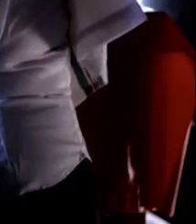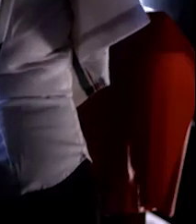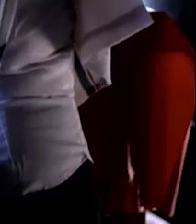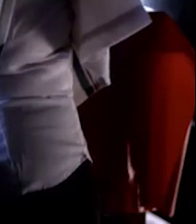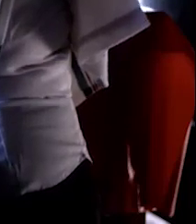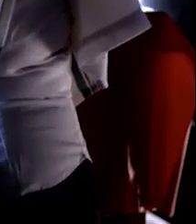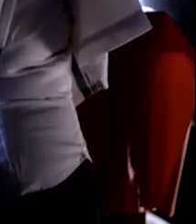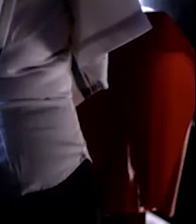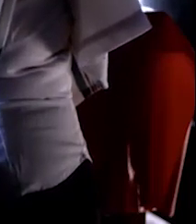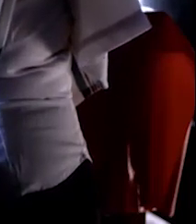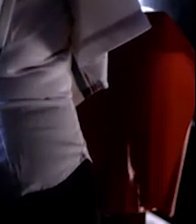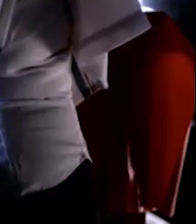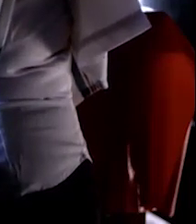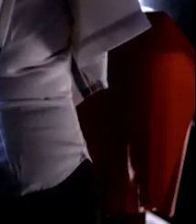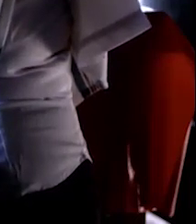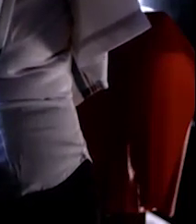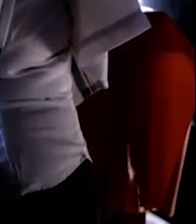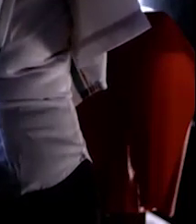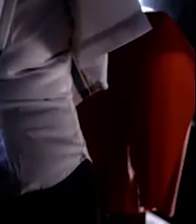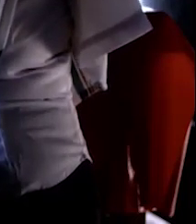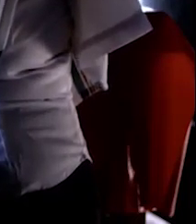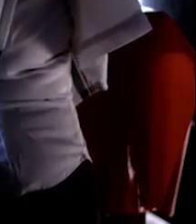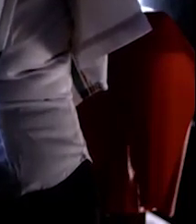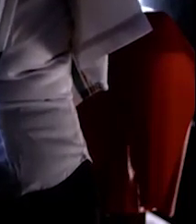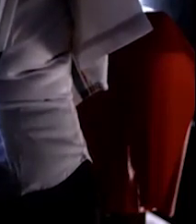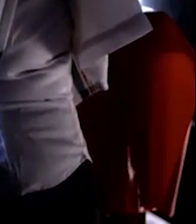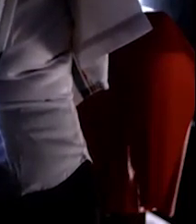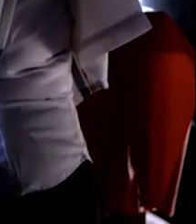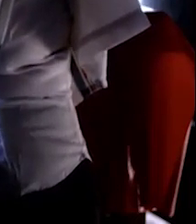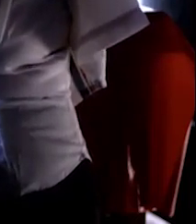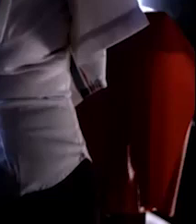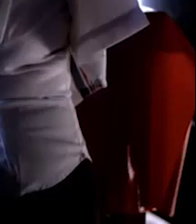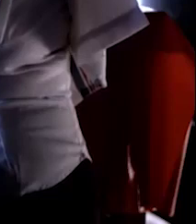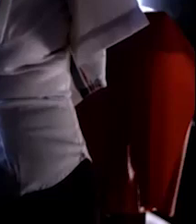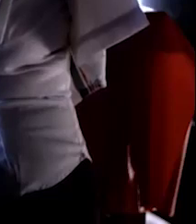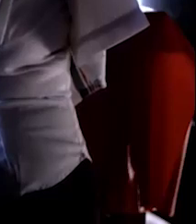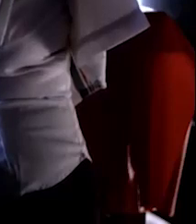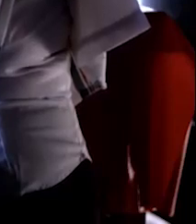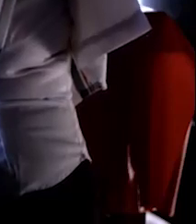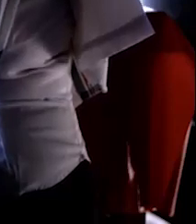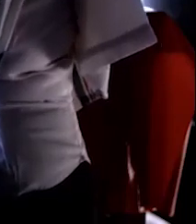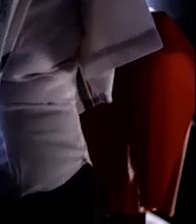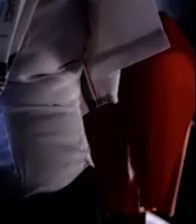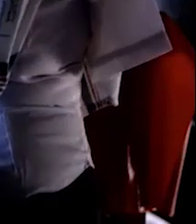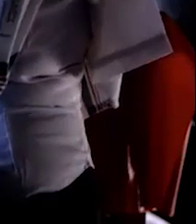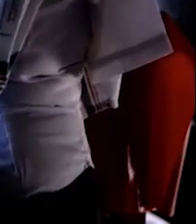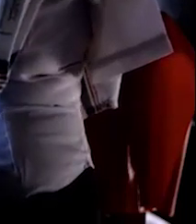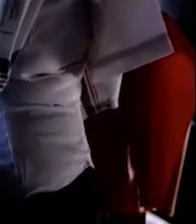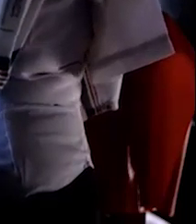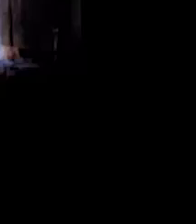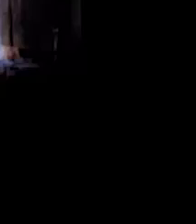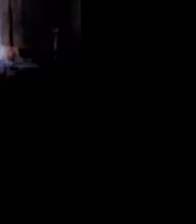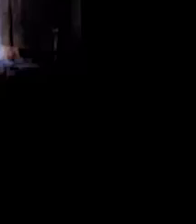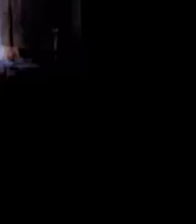pero cómo es eso que va a quitar a la denuncia usted no la puede quitar espérame ah y ahorita voy a su casa